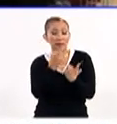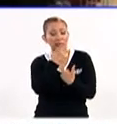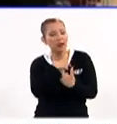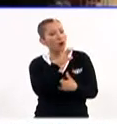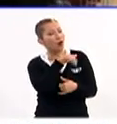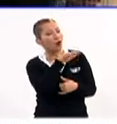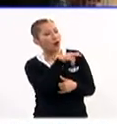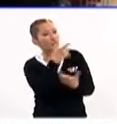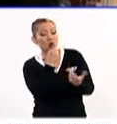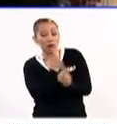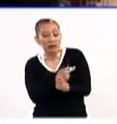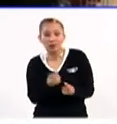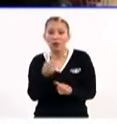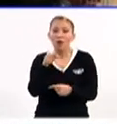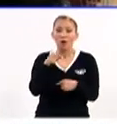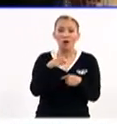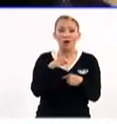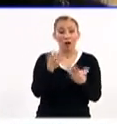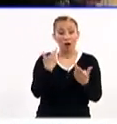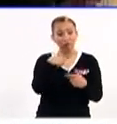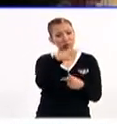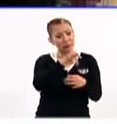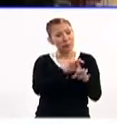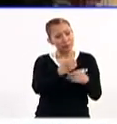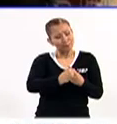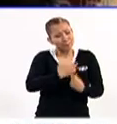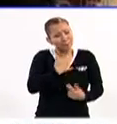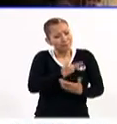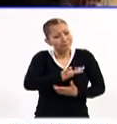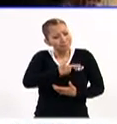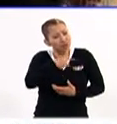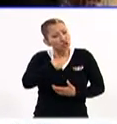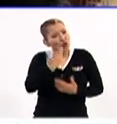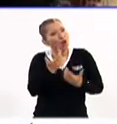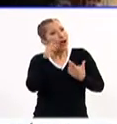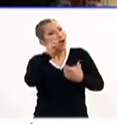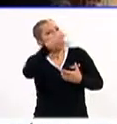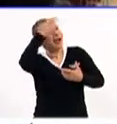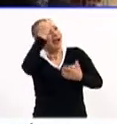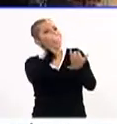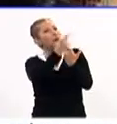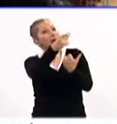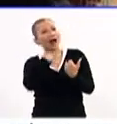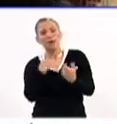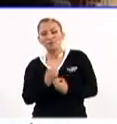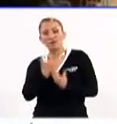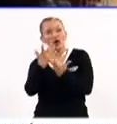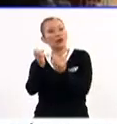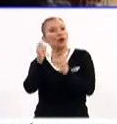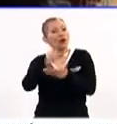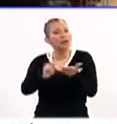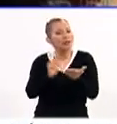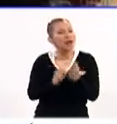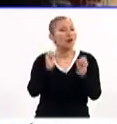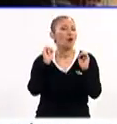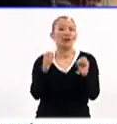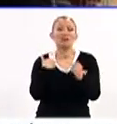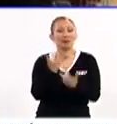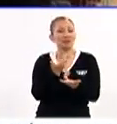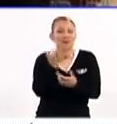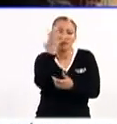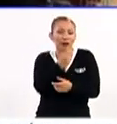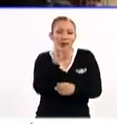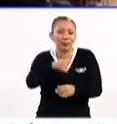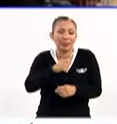digan o los niños me digan que mi trabajo les inspira o que yo les inspiro para ser poetas o para escribir Eso es